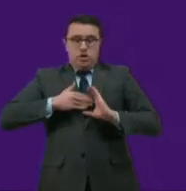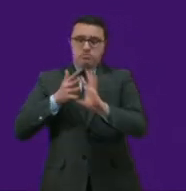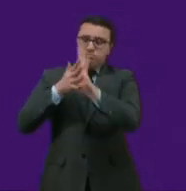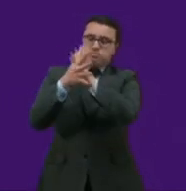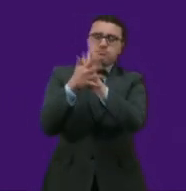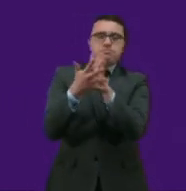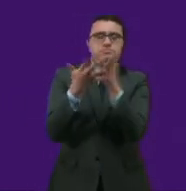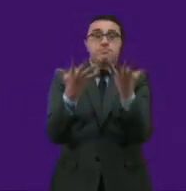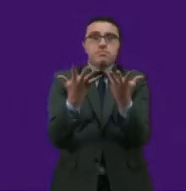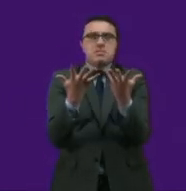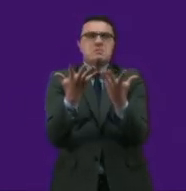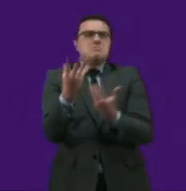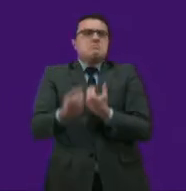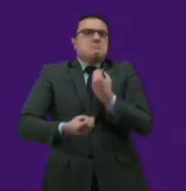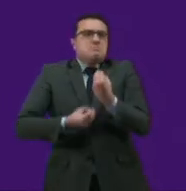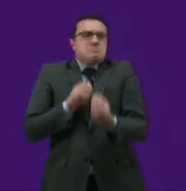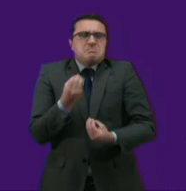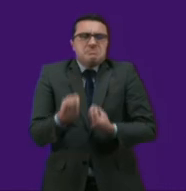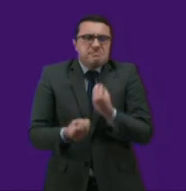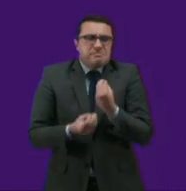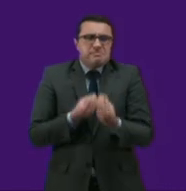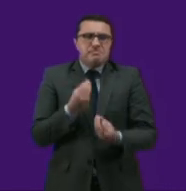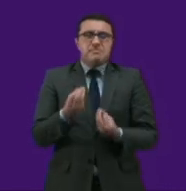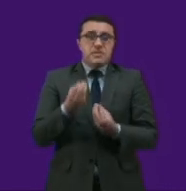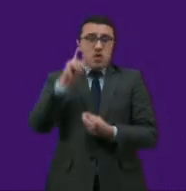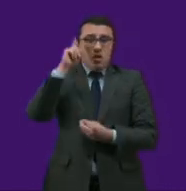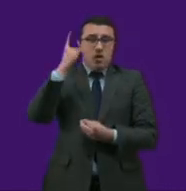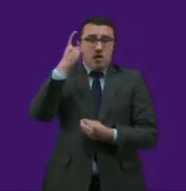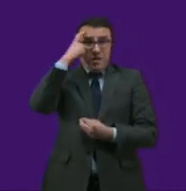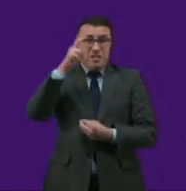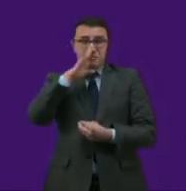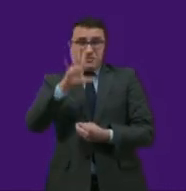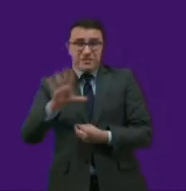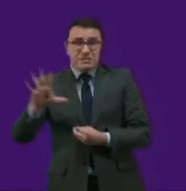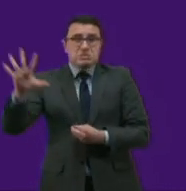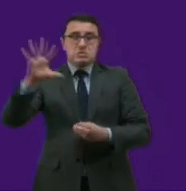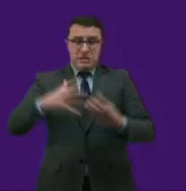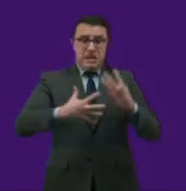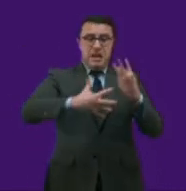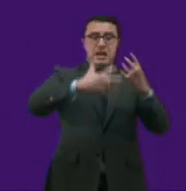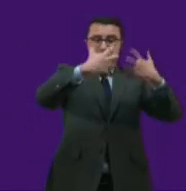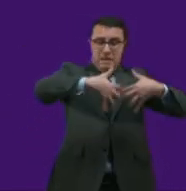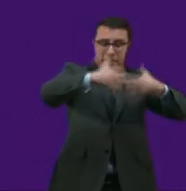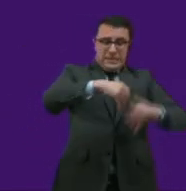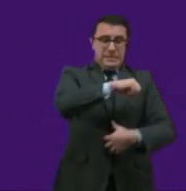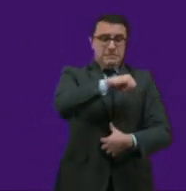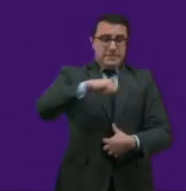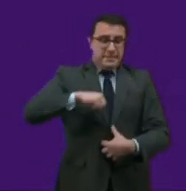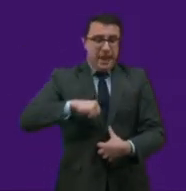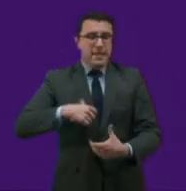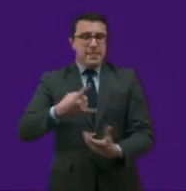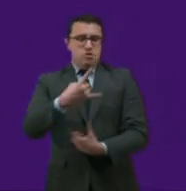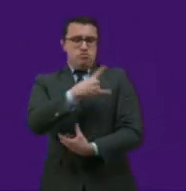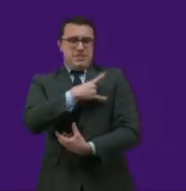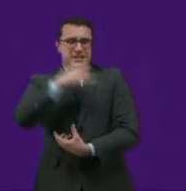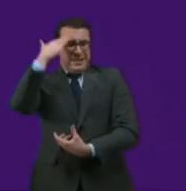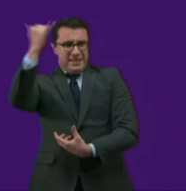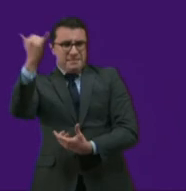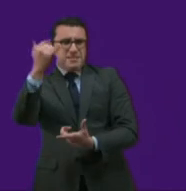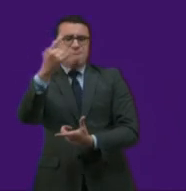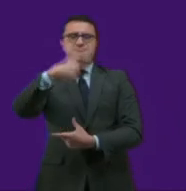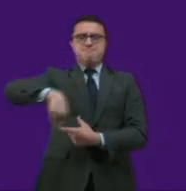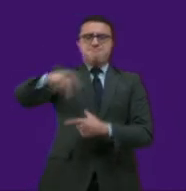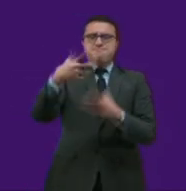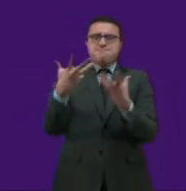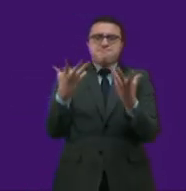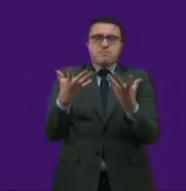¿qué debería hacer el gobierno, la empresa privada, la academia, para ayudarles a ustedes